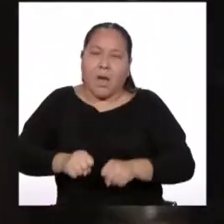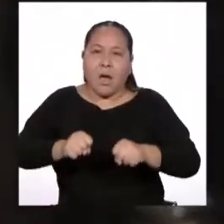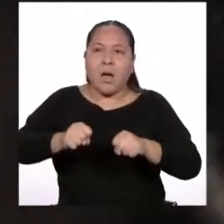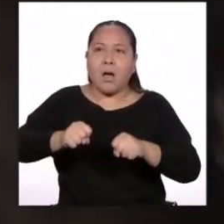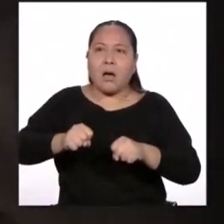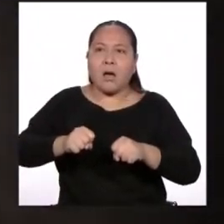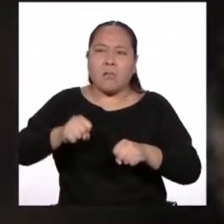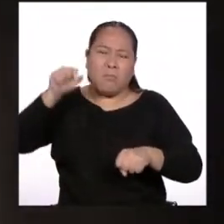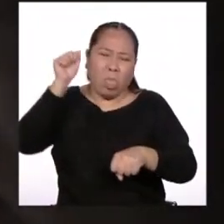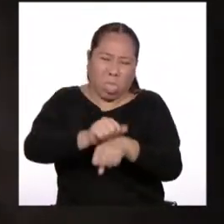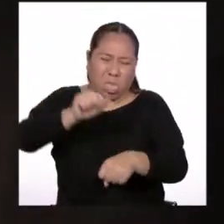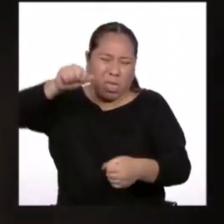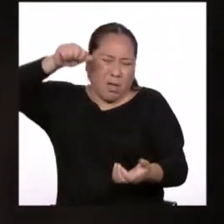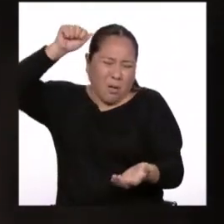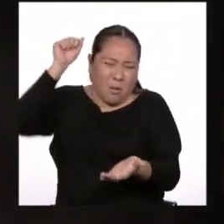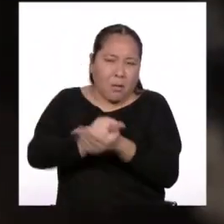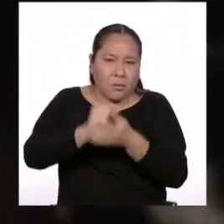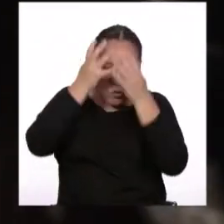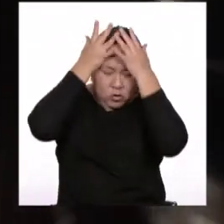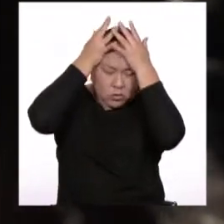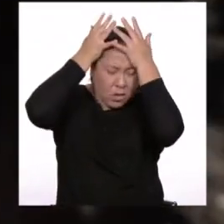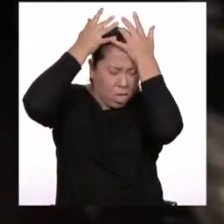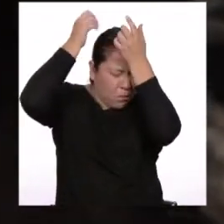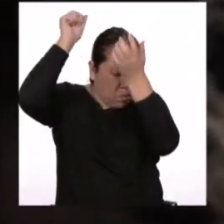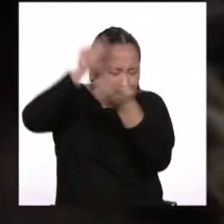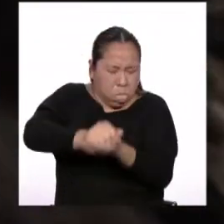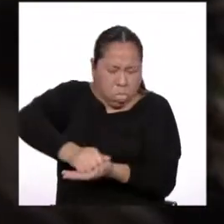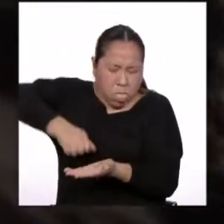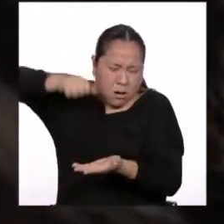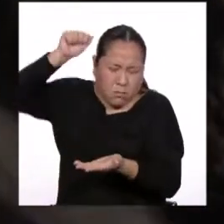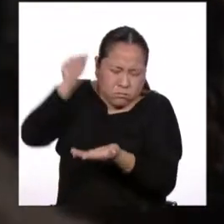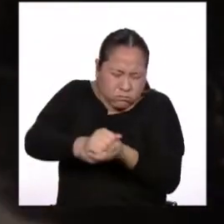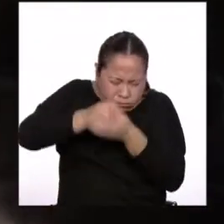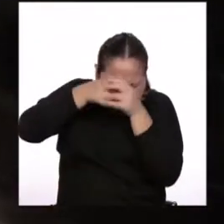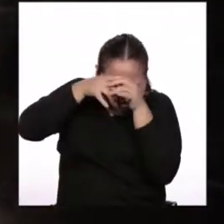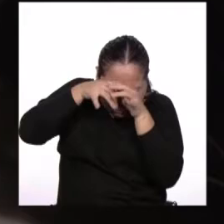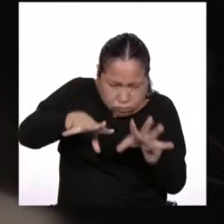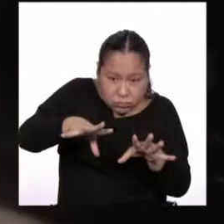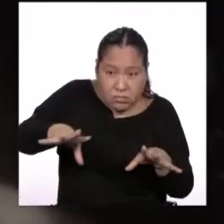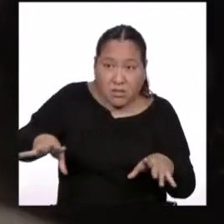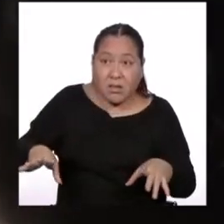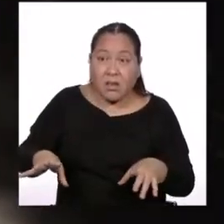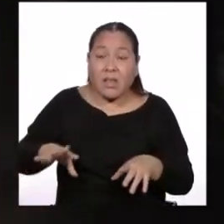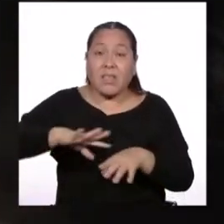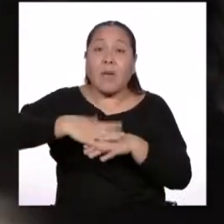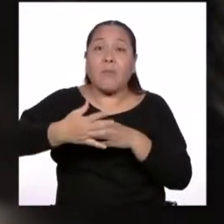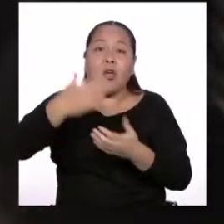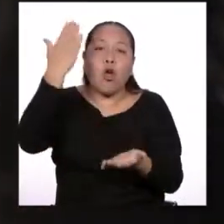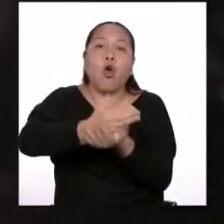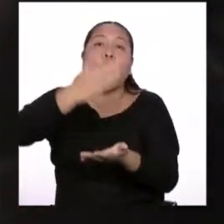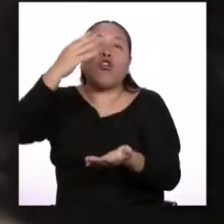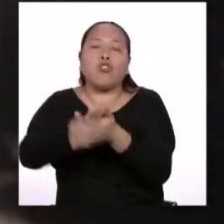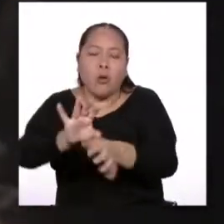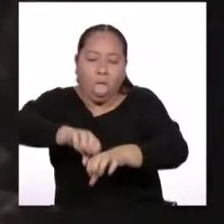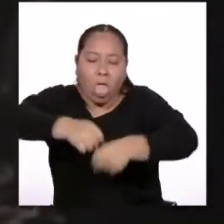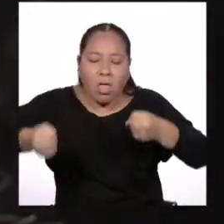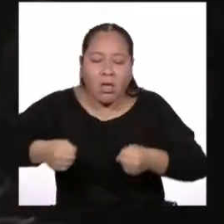hasta que los sesos se esparcieron por la tierra. Luego cortó sus miembros y los preparó como cena.